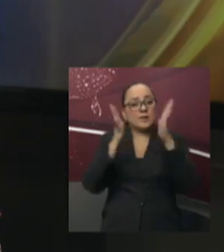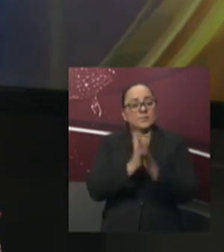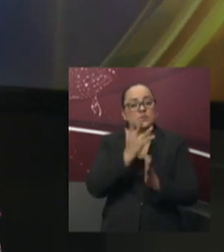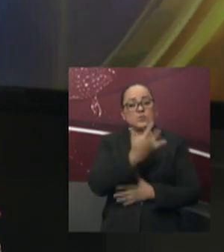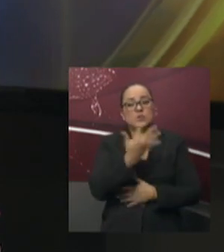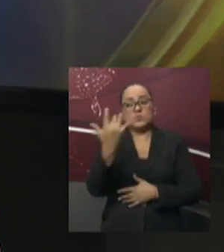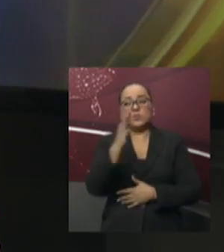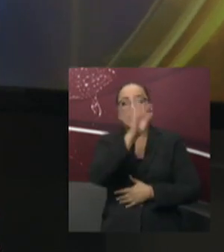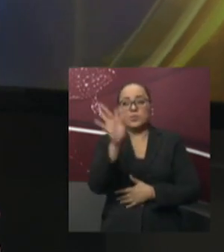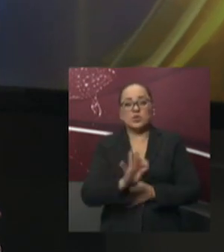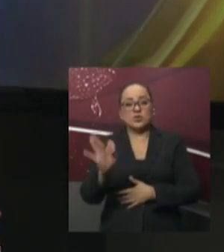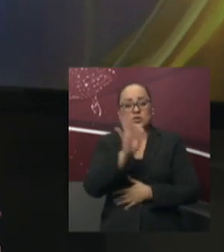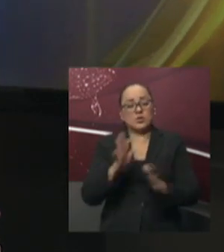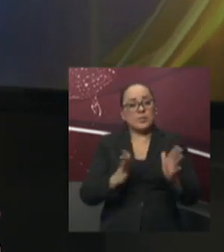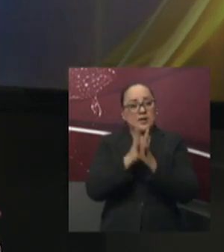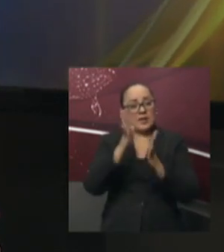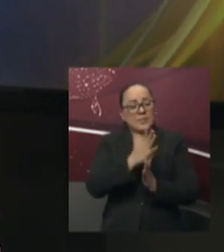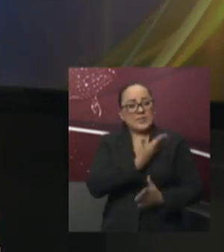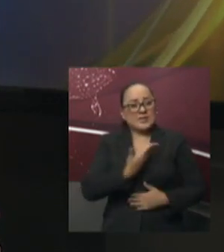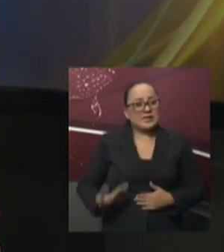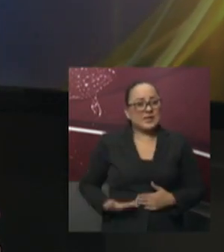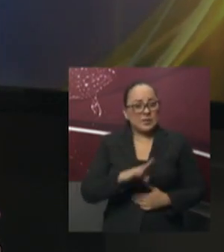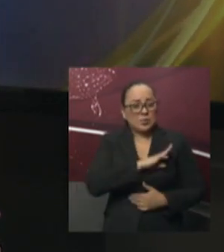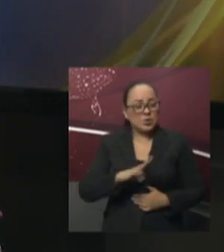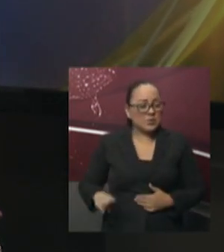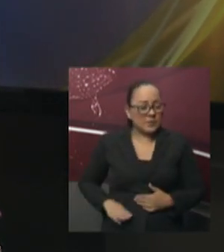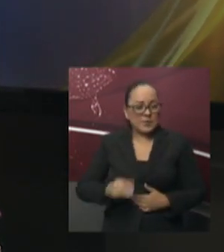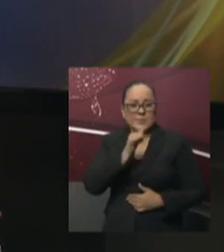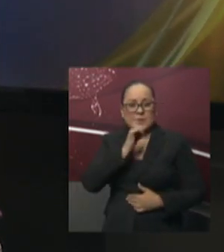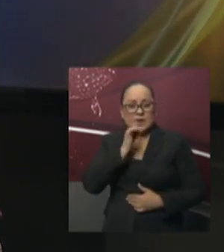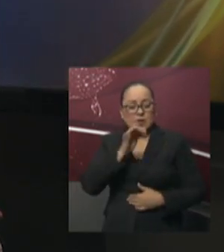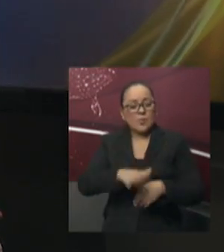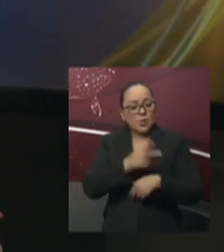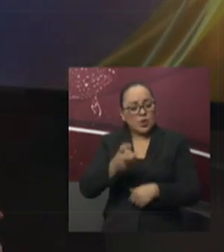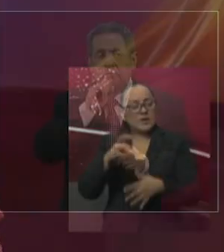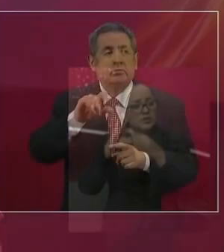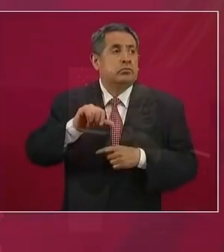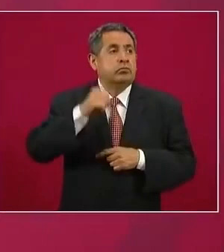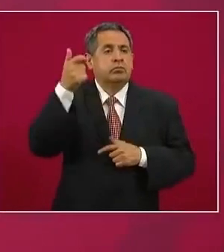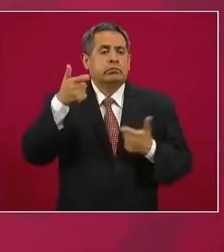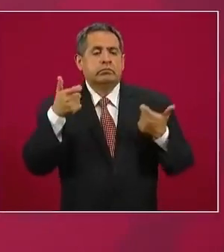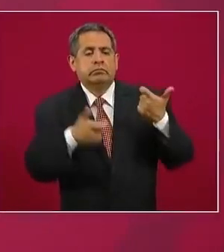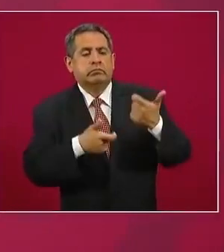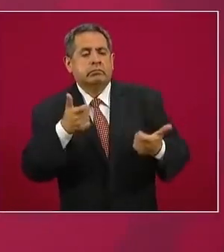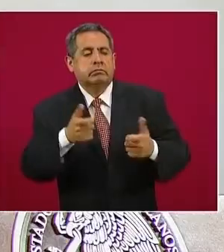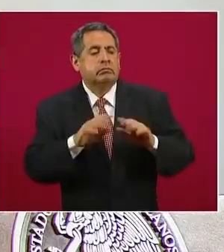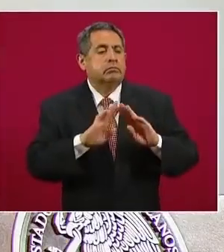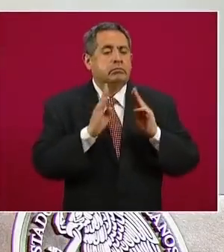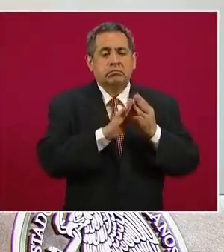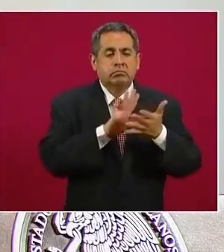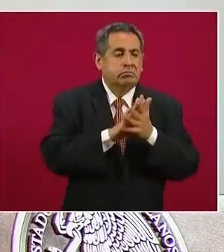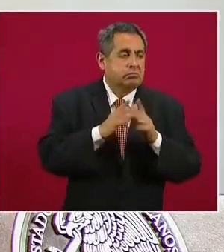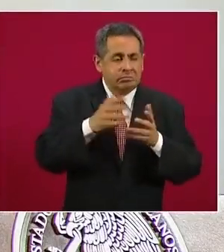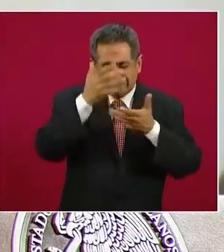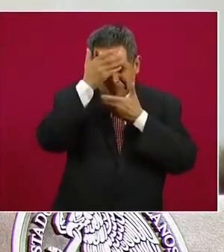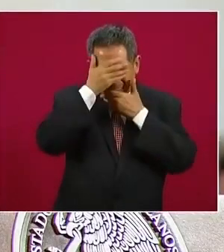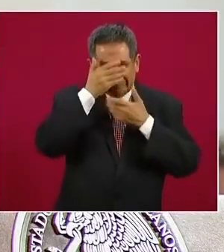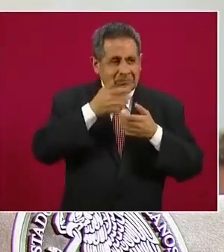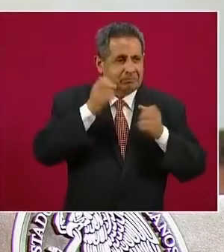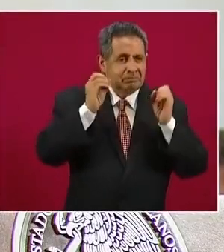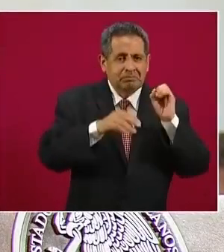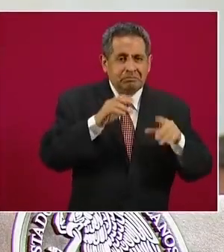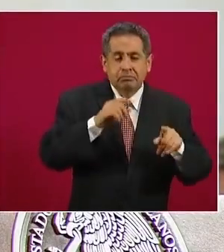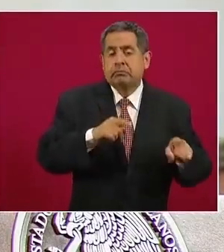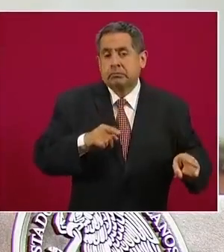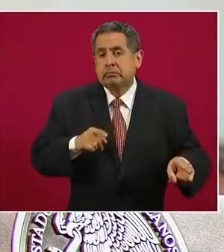y poderse poner una sanción que sea proporcional el otro fue un convenio para poder intercambiar los patrones de